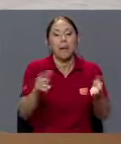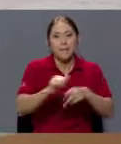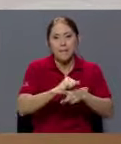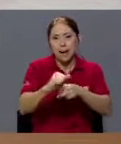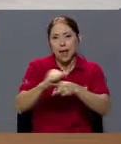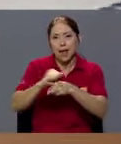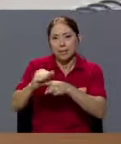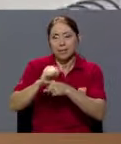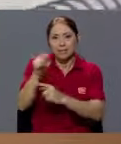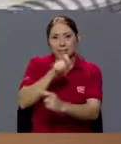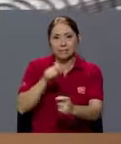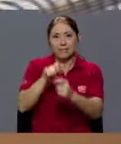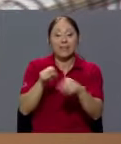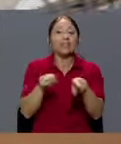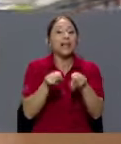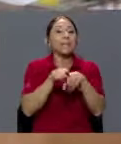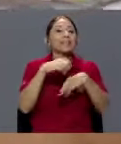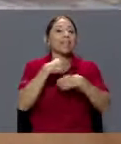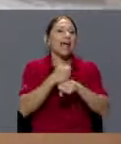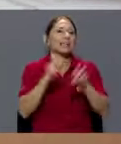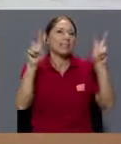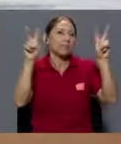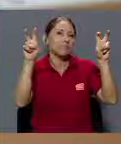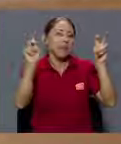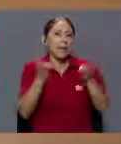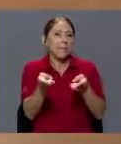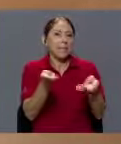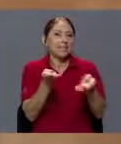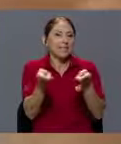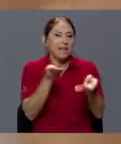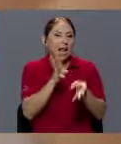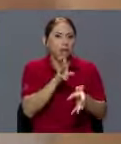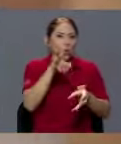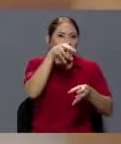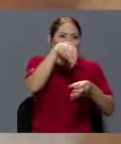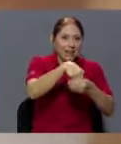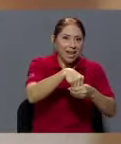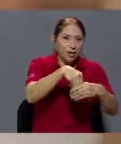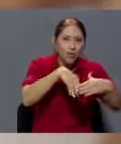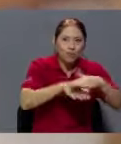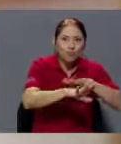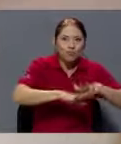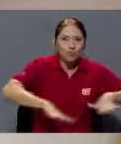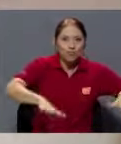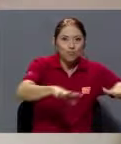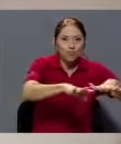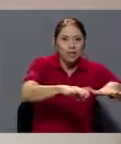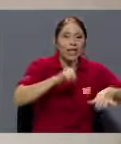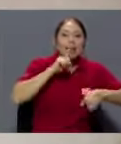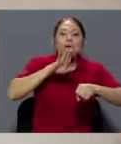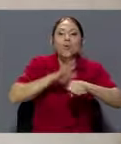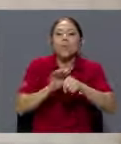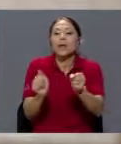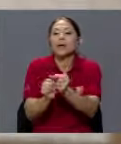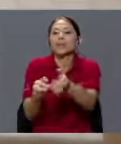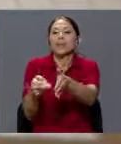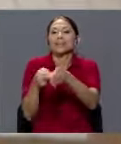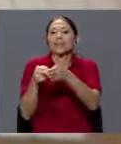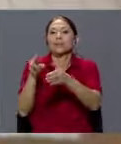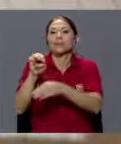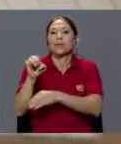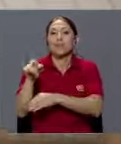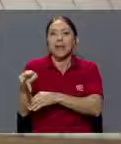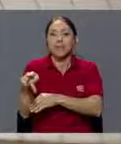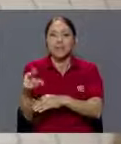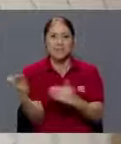un bachillerato interno que cumple con los niveles que el MEP pide. Sin embargo, se les